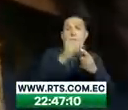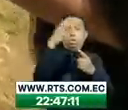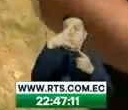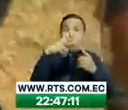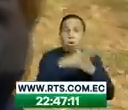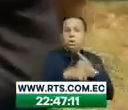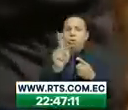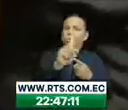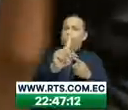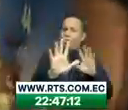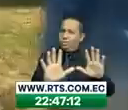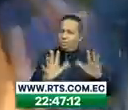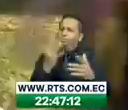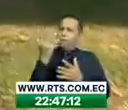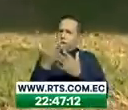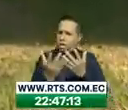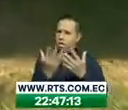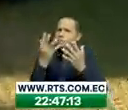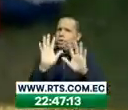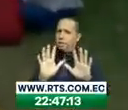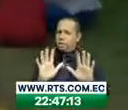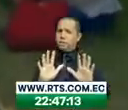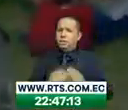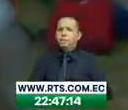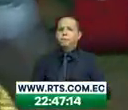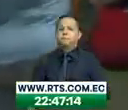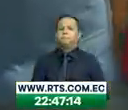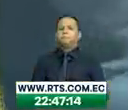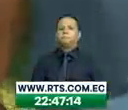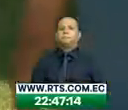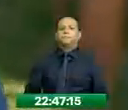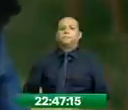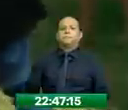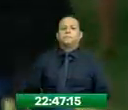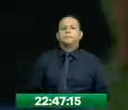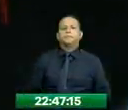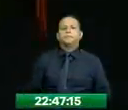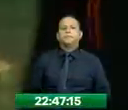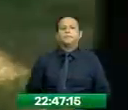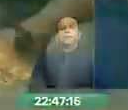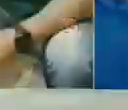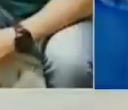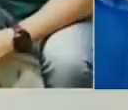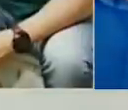hasta segunda orden informó carlos julio gurumendi